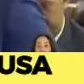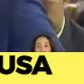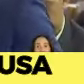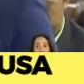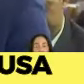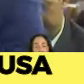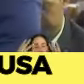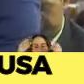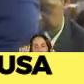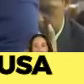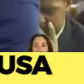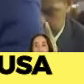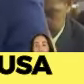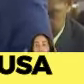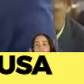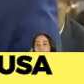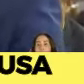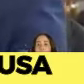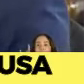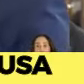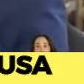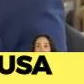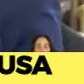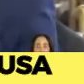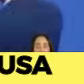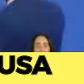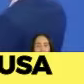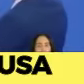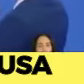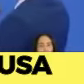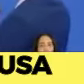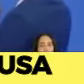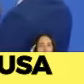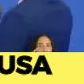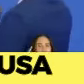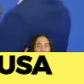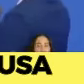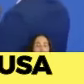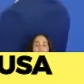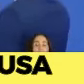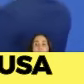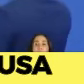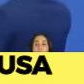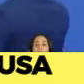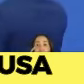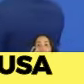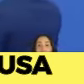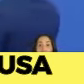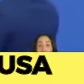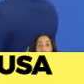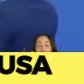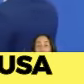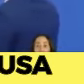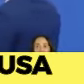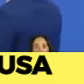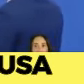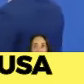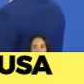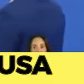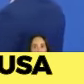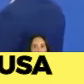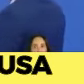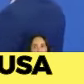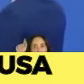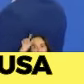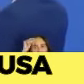el presidente de los Estados Unidos, Joe Biden, usted estima, vemos que tiene unas excelentes relaciones con el gobierno de